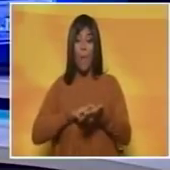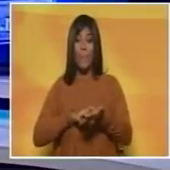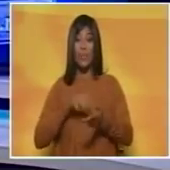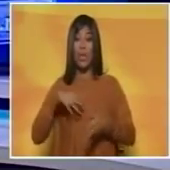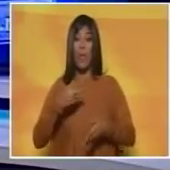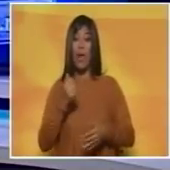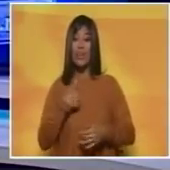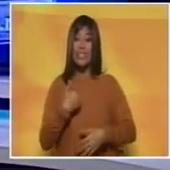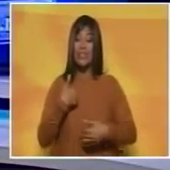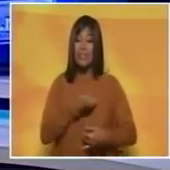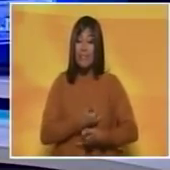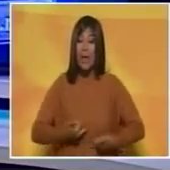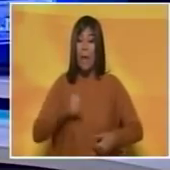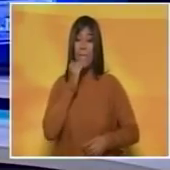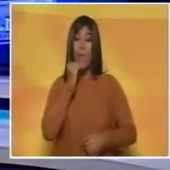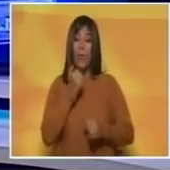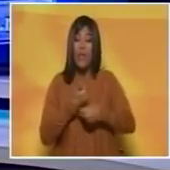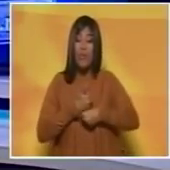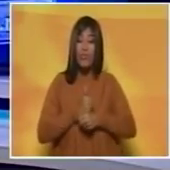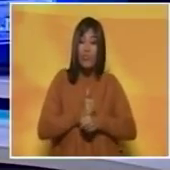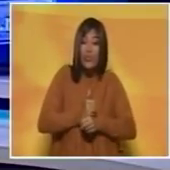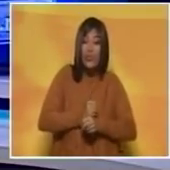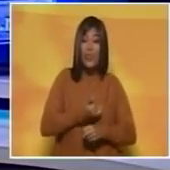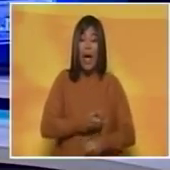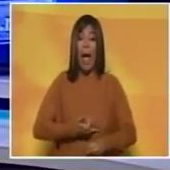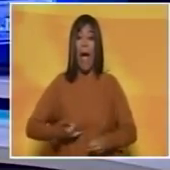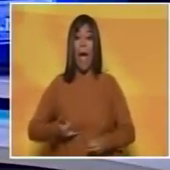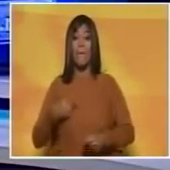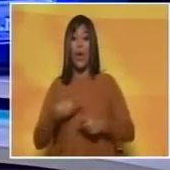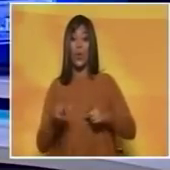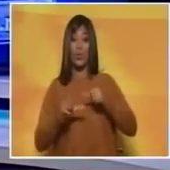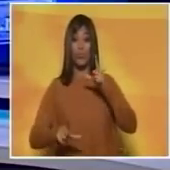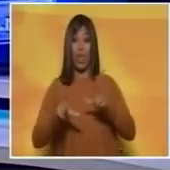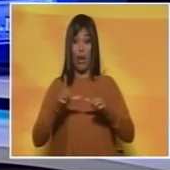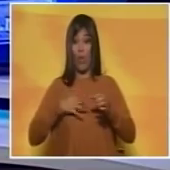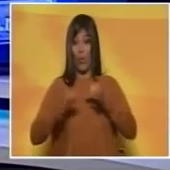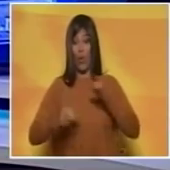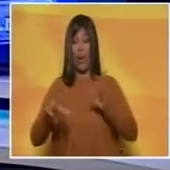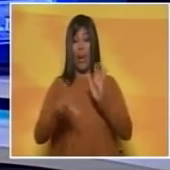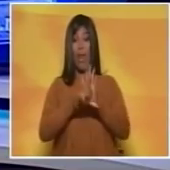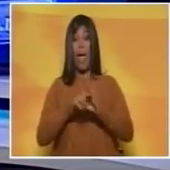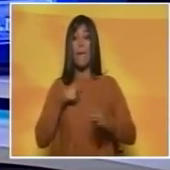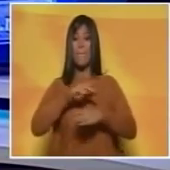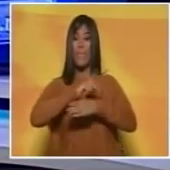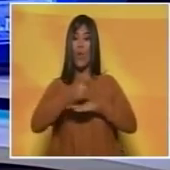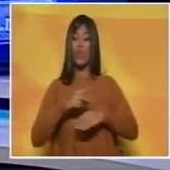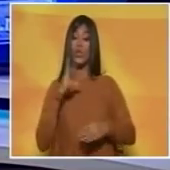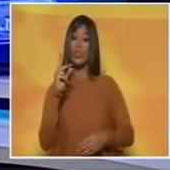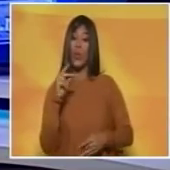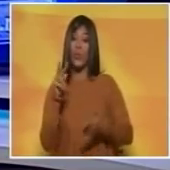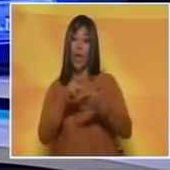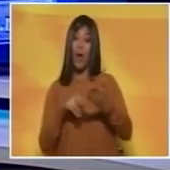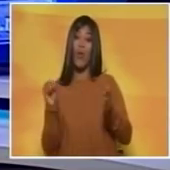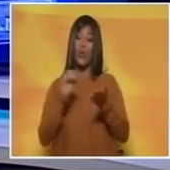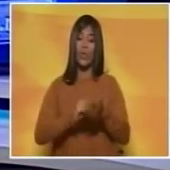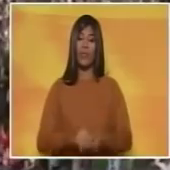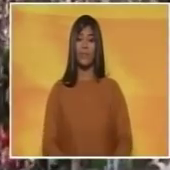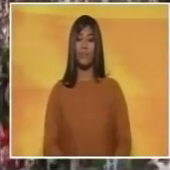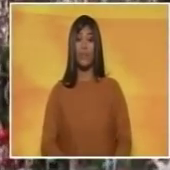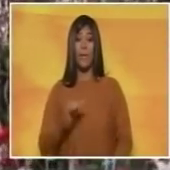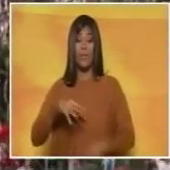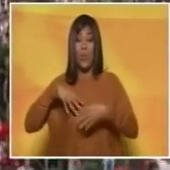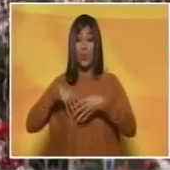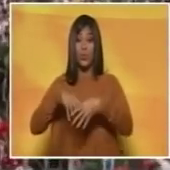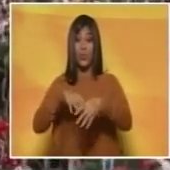una huelga de hambre y una sentada en la sede del Consejo Legislativo donde el proyecto se someterá a una segunda lectura. En Drina, las